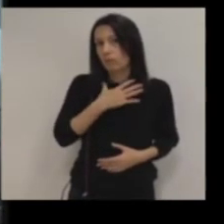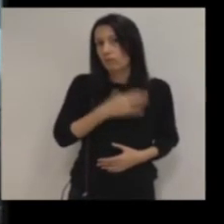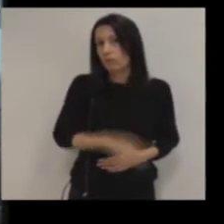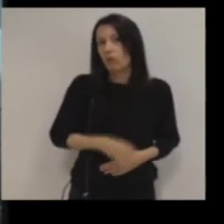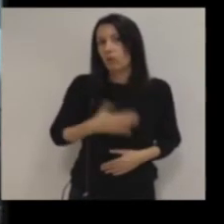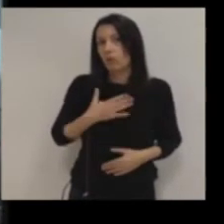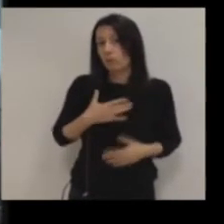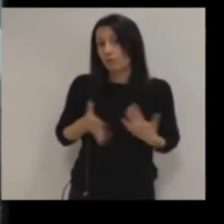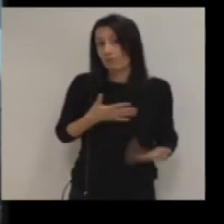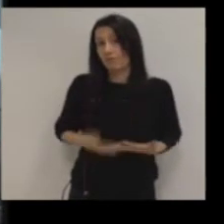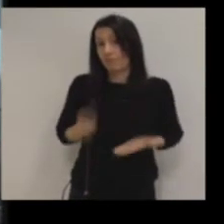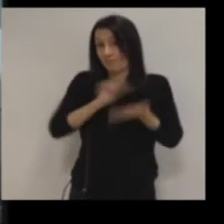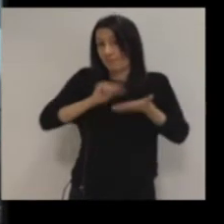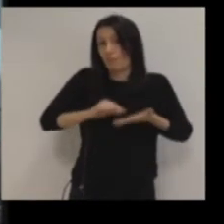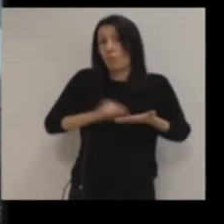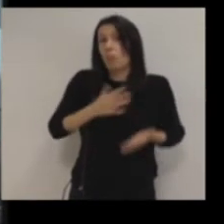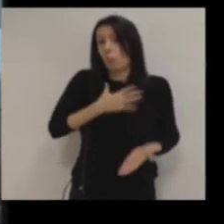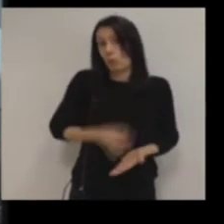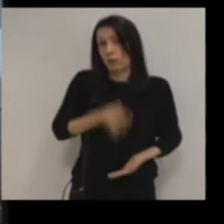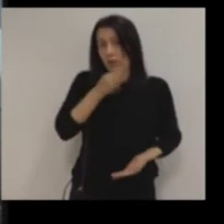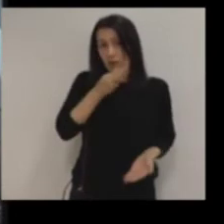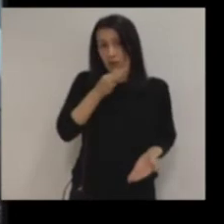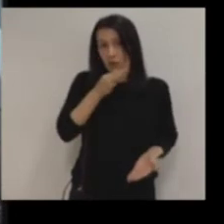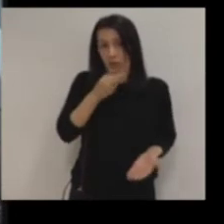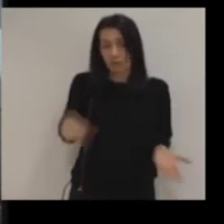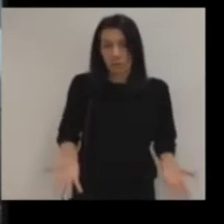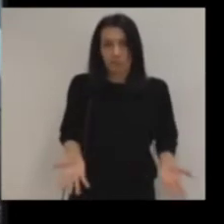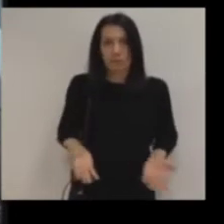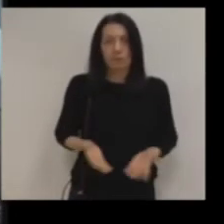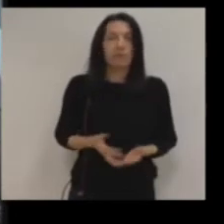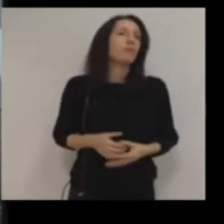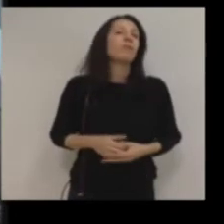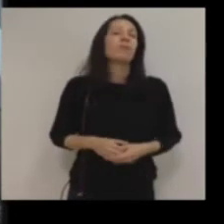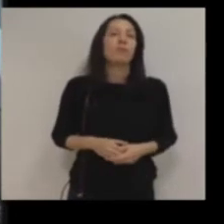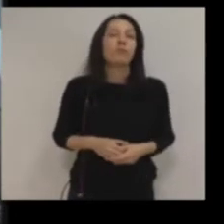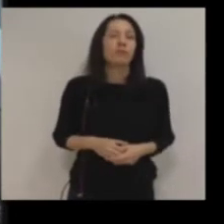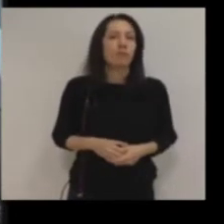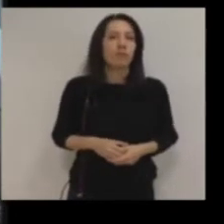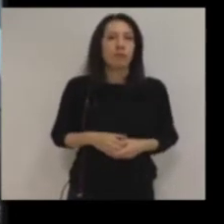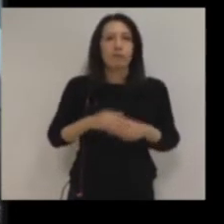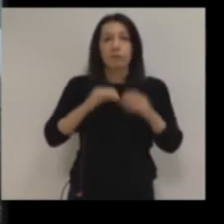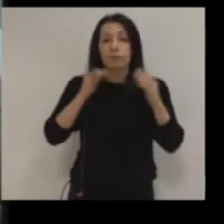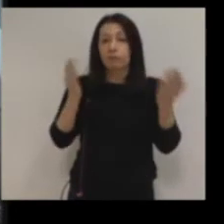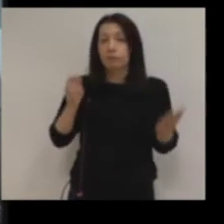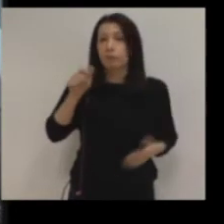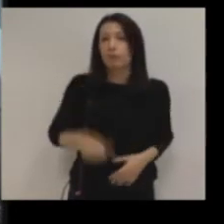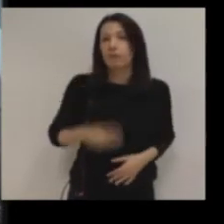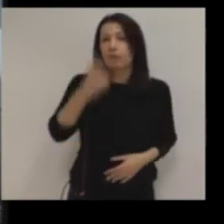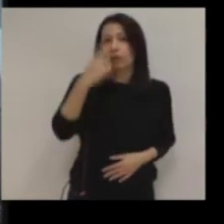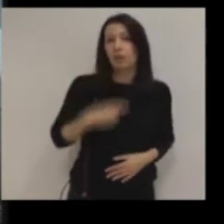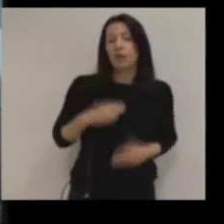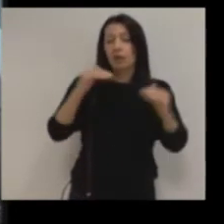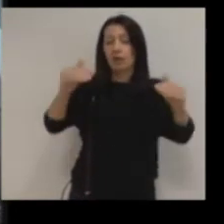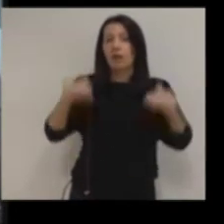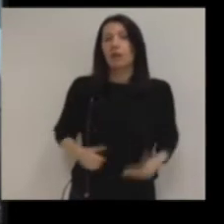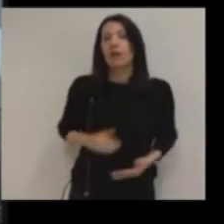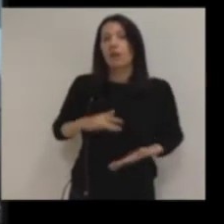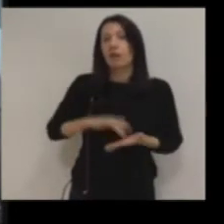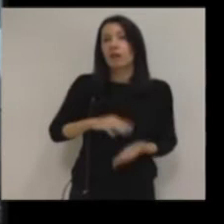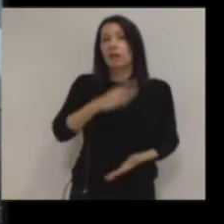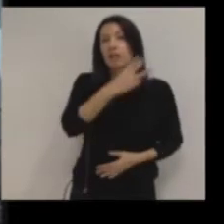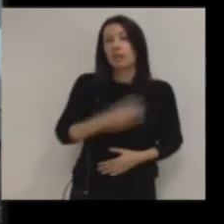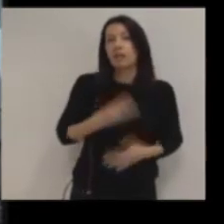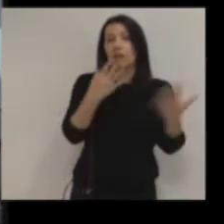todavía a mano, dice, y bueno, lo puede en otros formatos, pero llega al 390, solo lo puede hacer a través